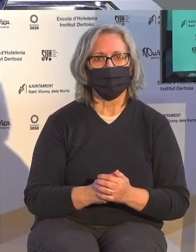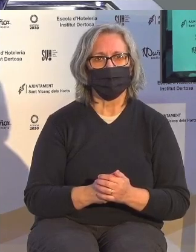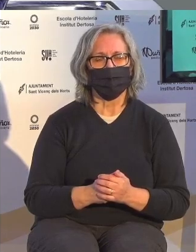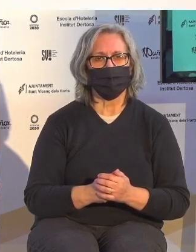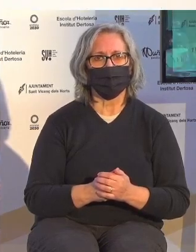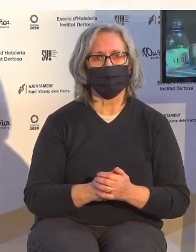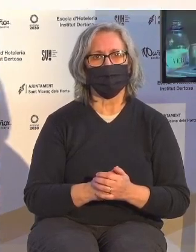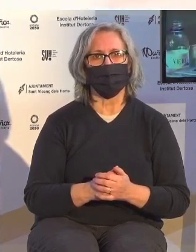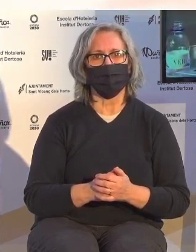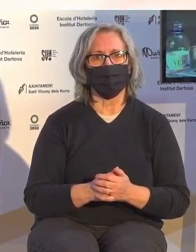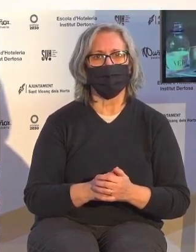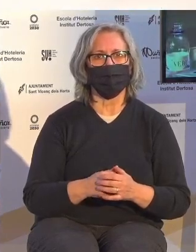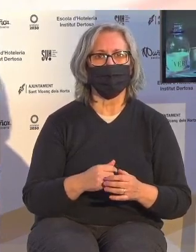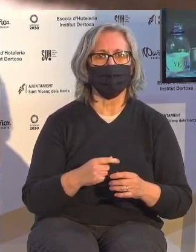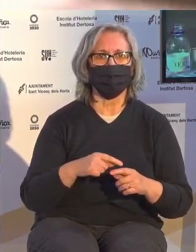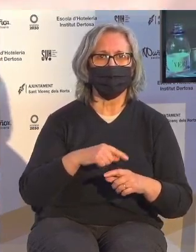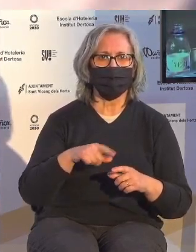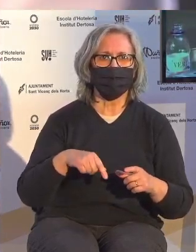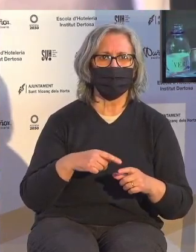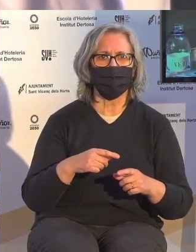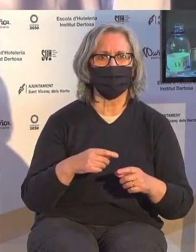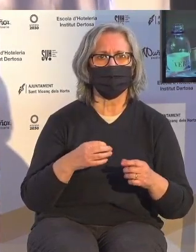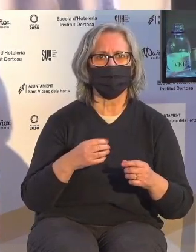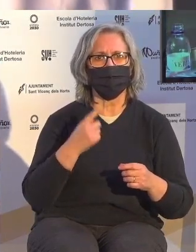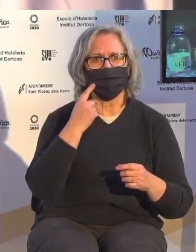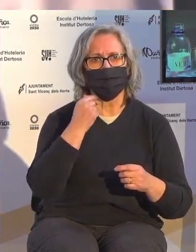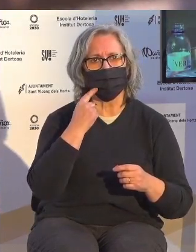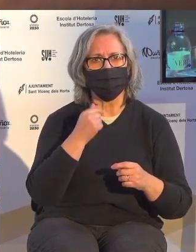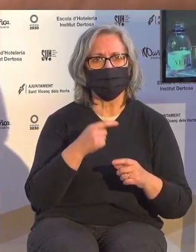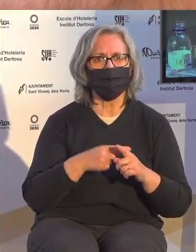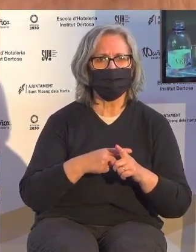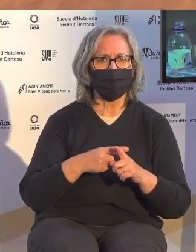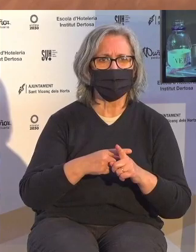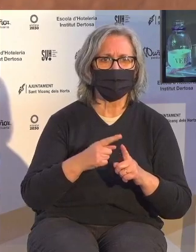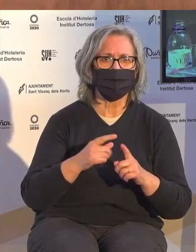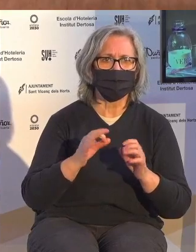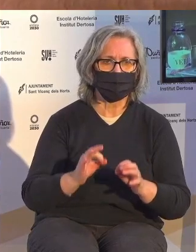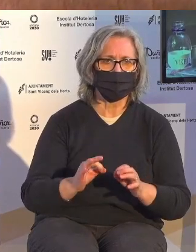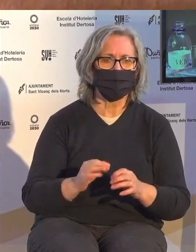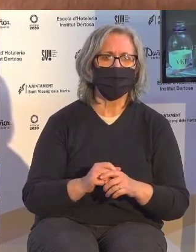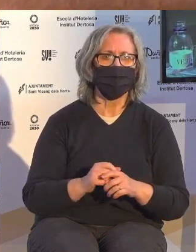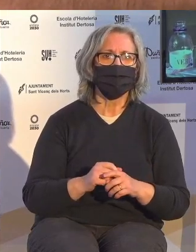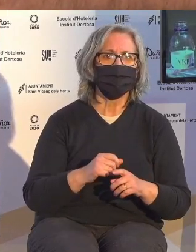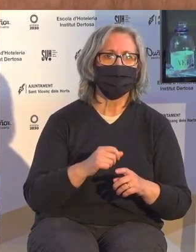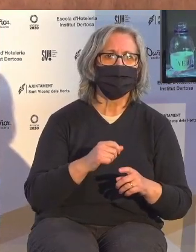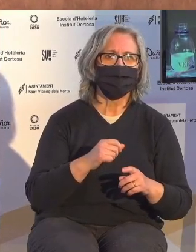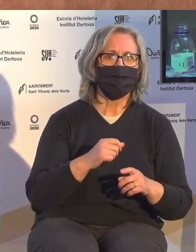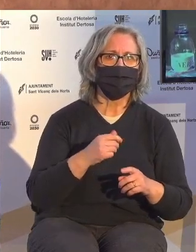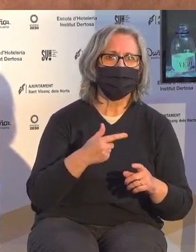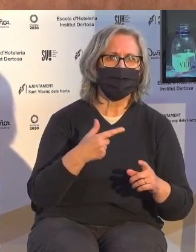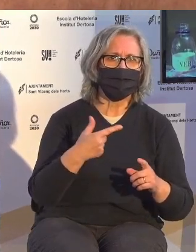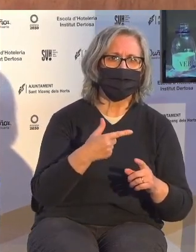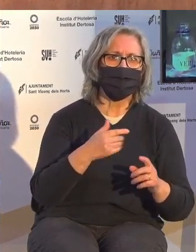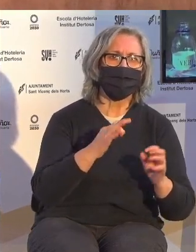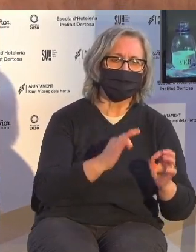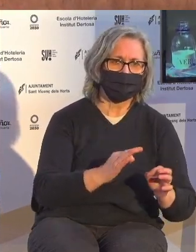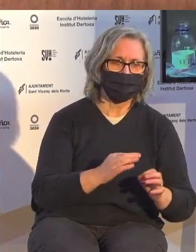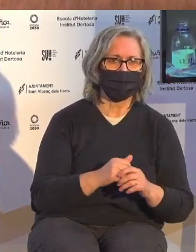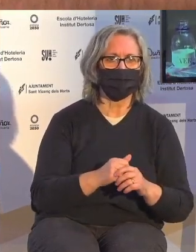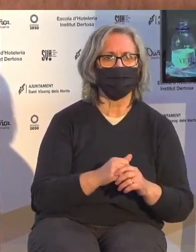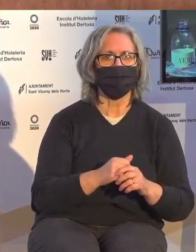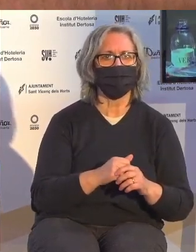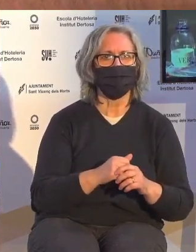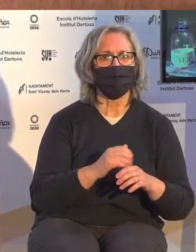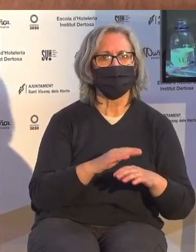1 seguimos muy mentado metodológicamente las recetas para tener los mismos resultados del tiempo